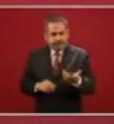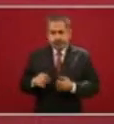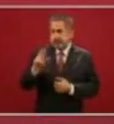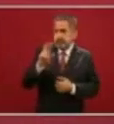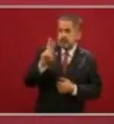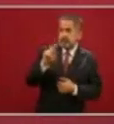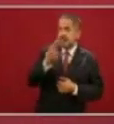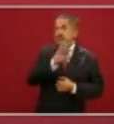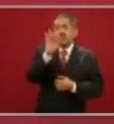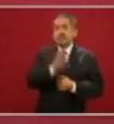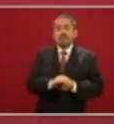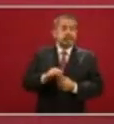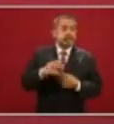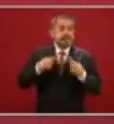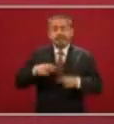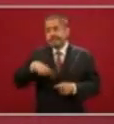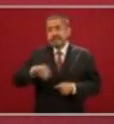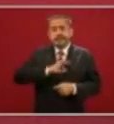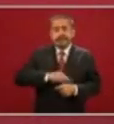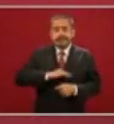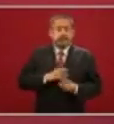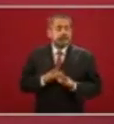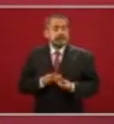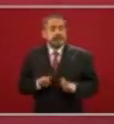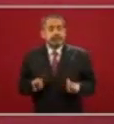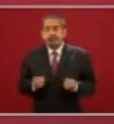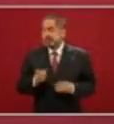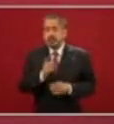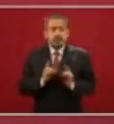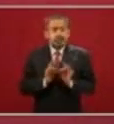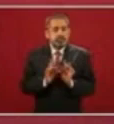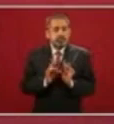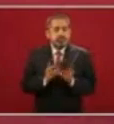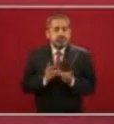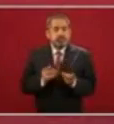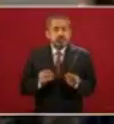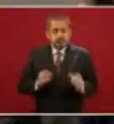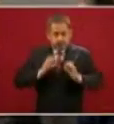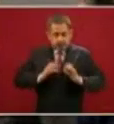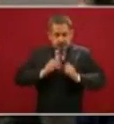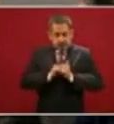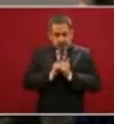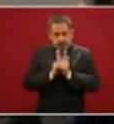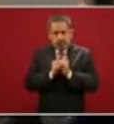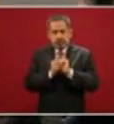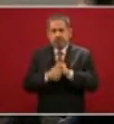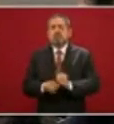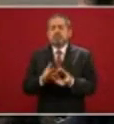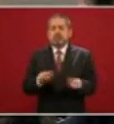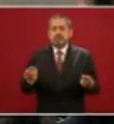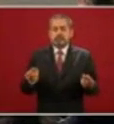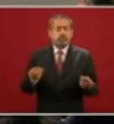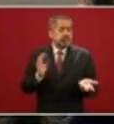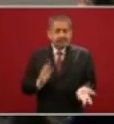de las infecciones que se van a curar espontáneamente por efecto del sistema inmune. Lo que vemos en